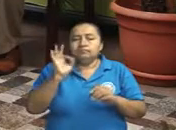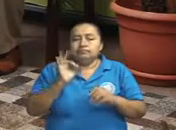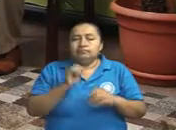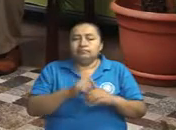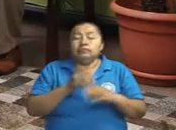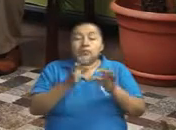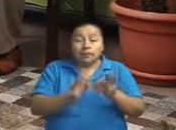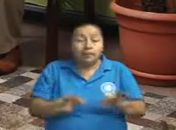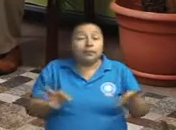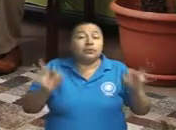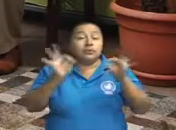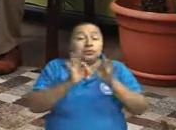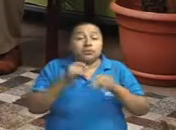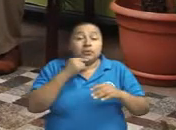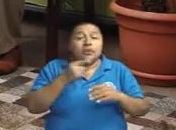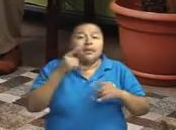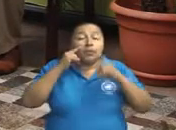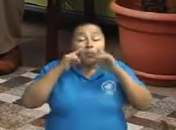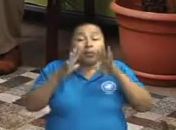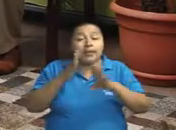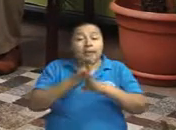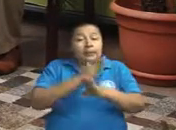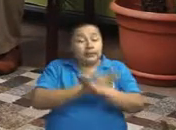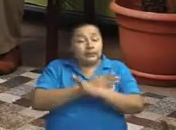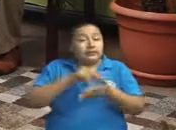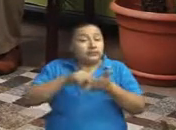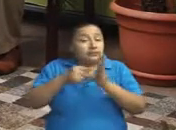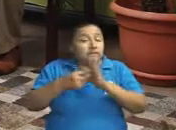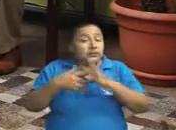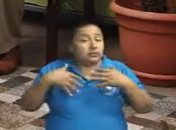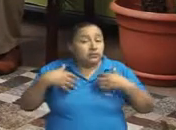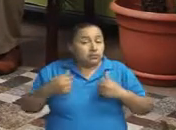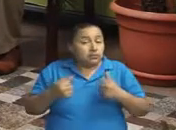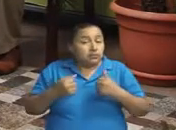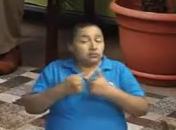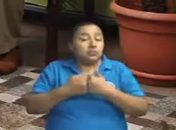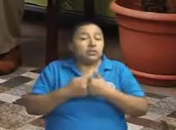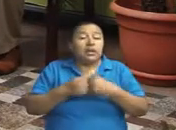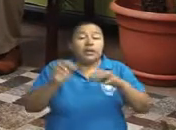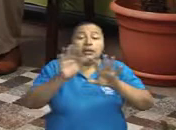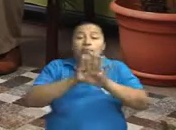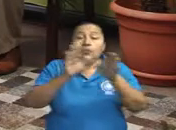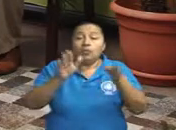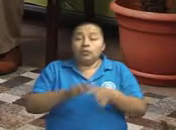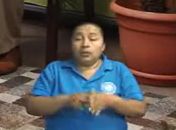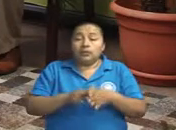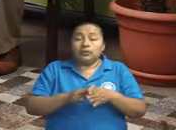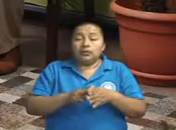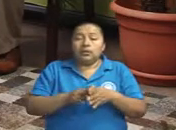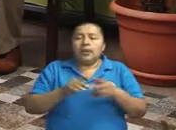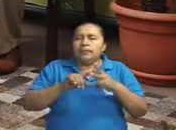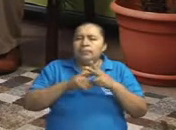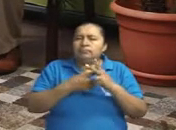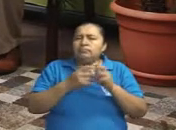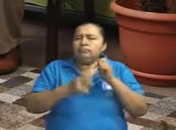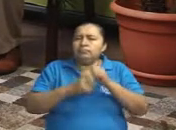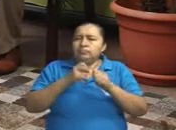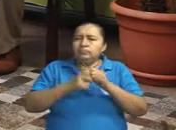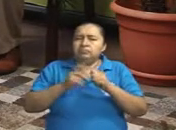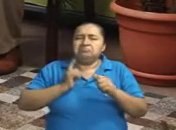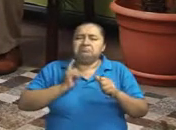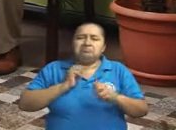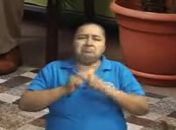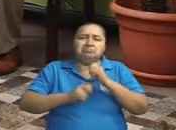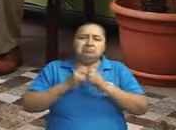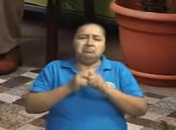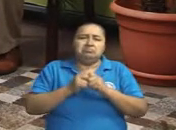muy importante, como dicen, prevenir es salud. Las pacientes con lesiones iniciales que presentan,